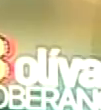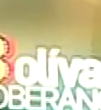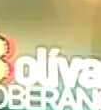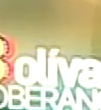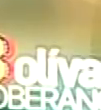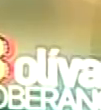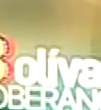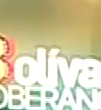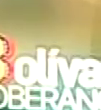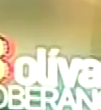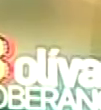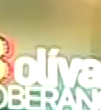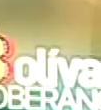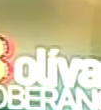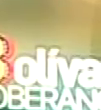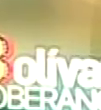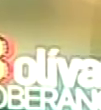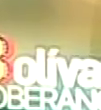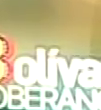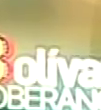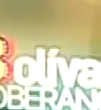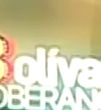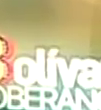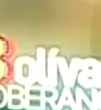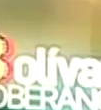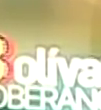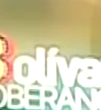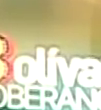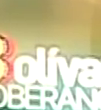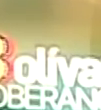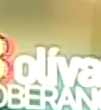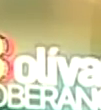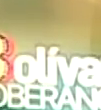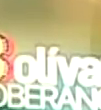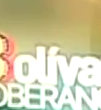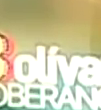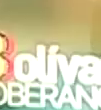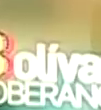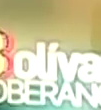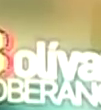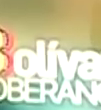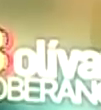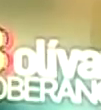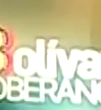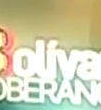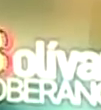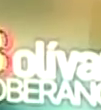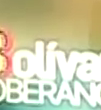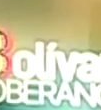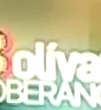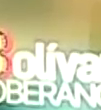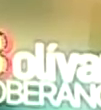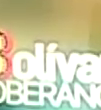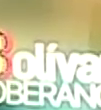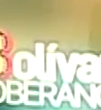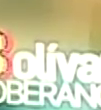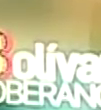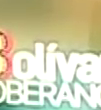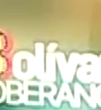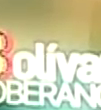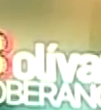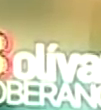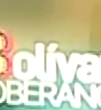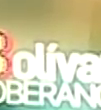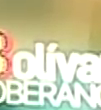del pueblo, para generar riquezas para el pueblo. Para eso estamos aquí, para generar riquezas, para la